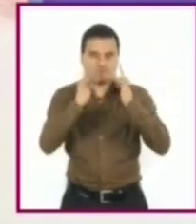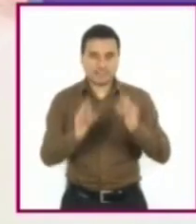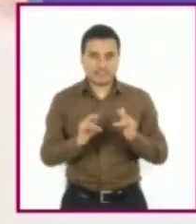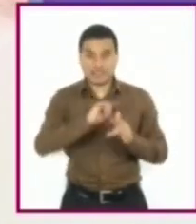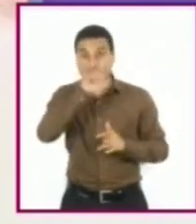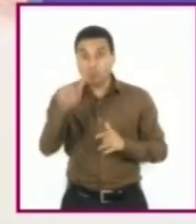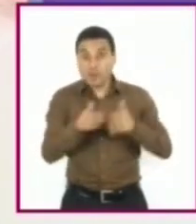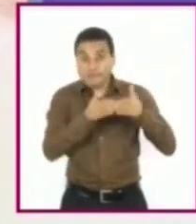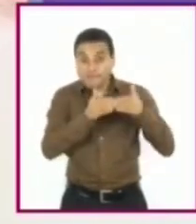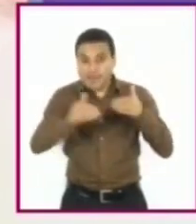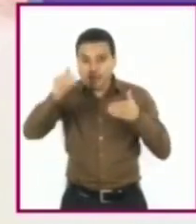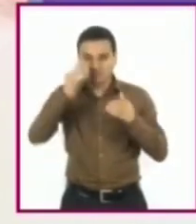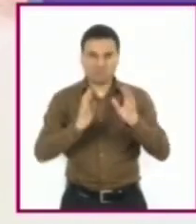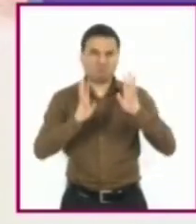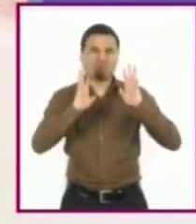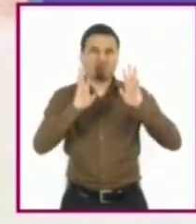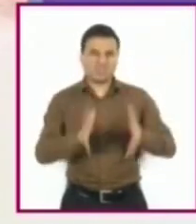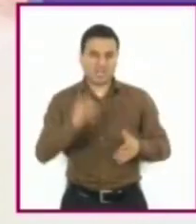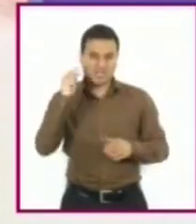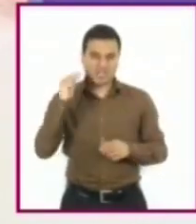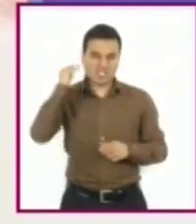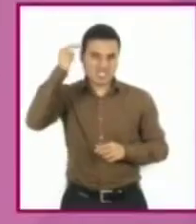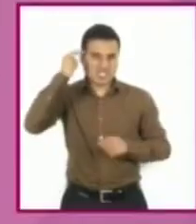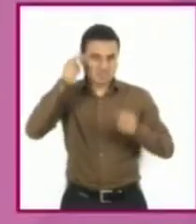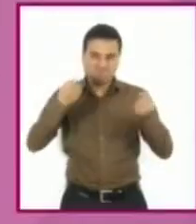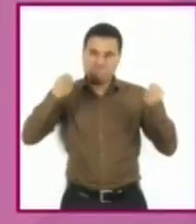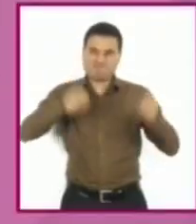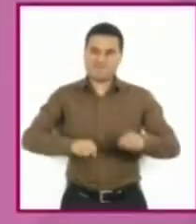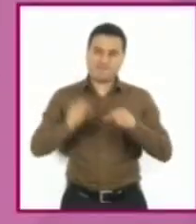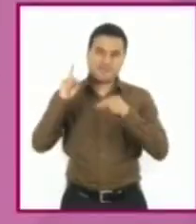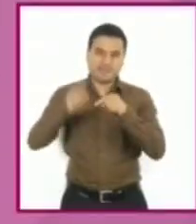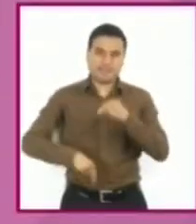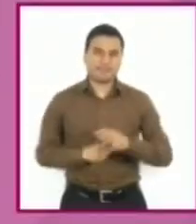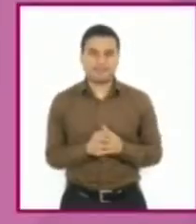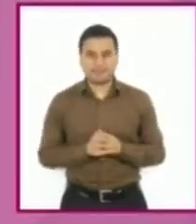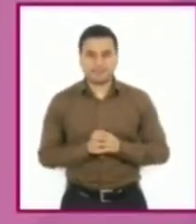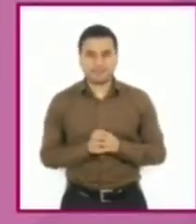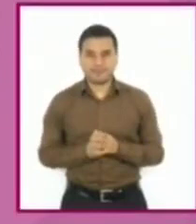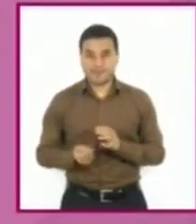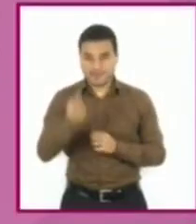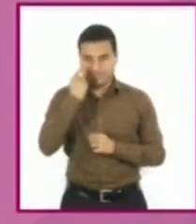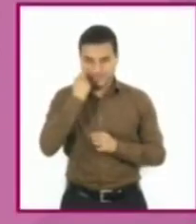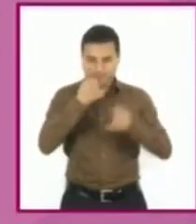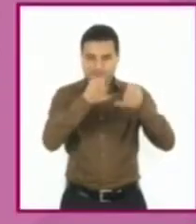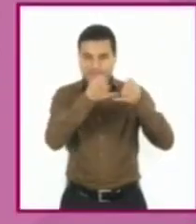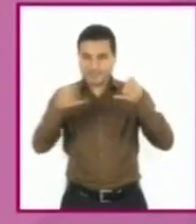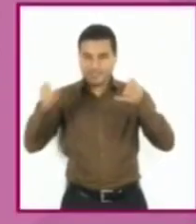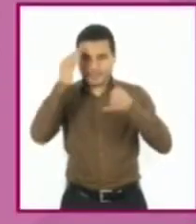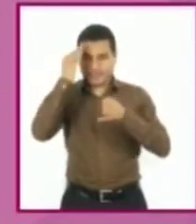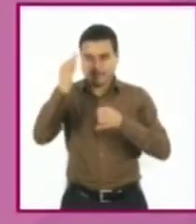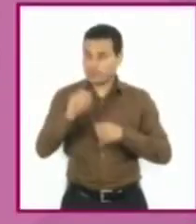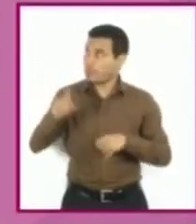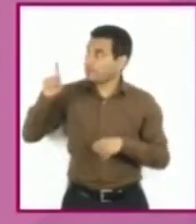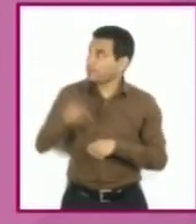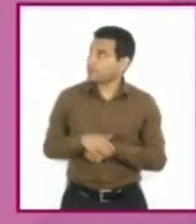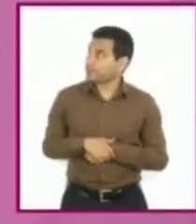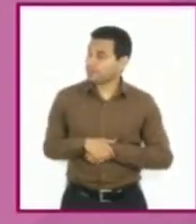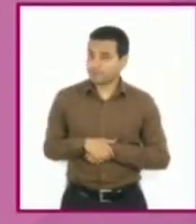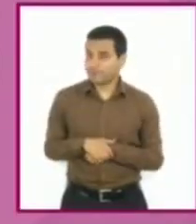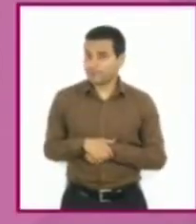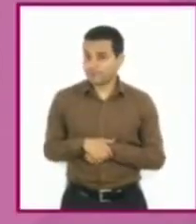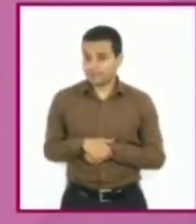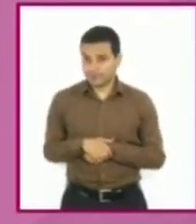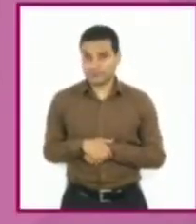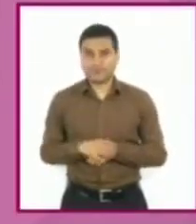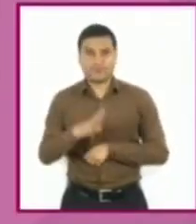consecuencia, el derrumbe de la monarquía absoluta. Observemos la siguiente línea del tiempo. Aquí podemos encontrar, de